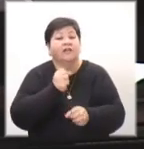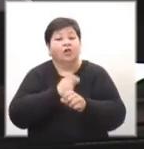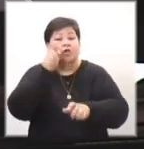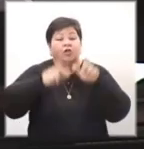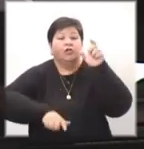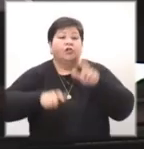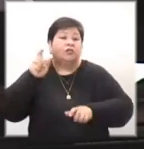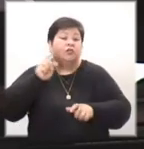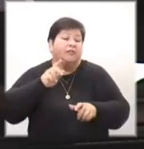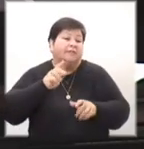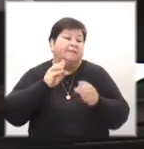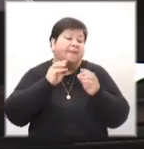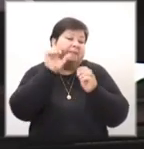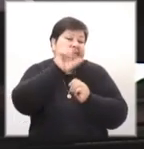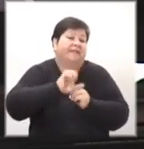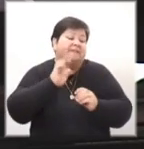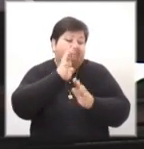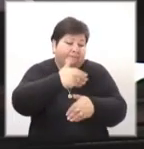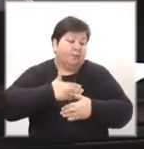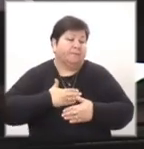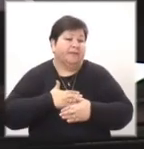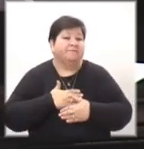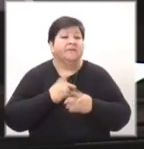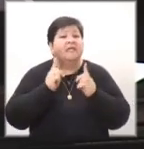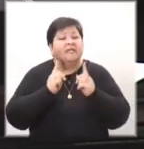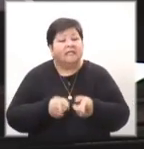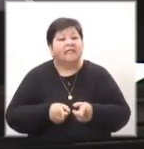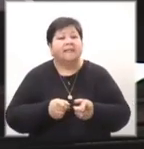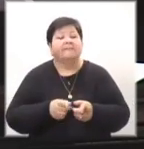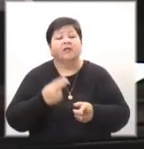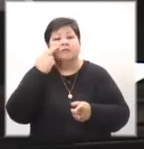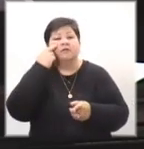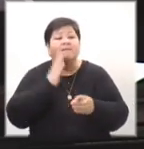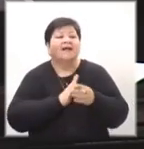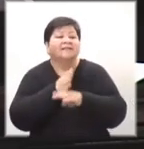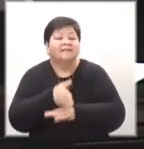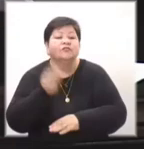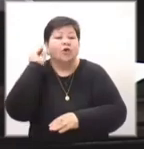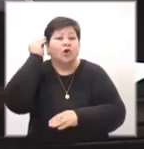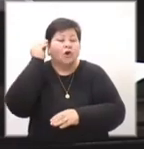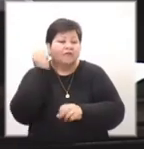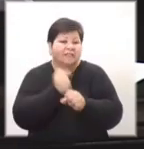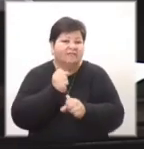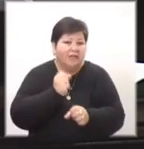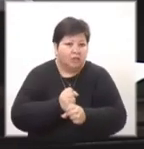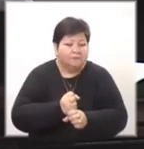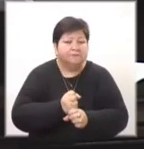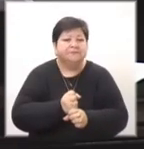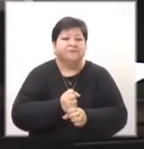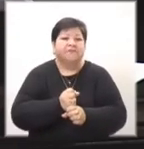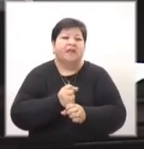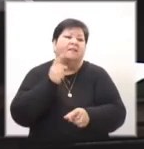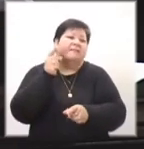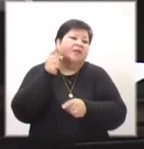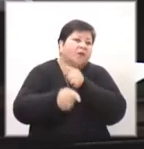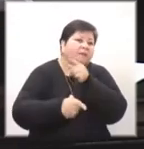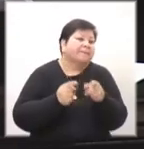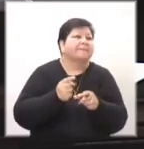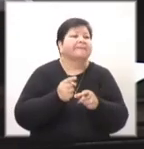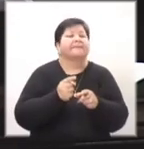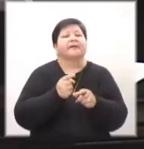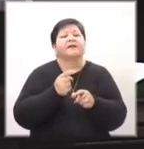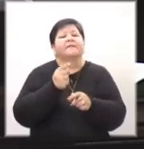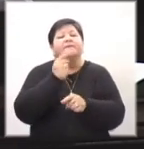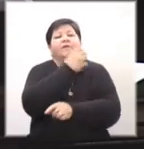del trabajo asalariado, los problemas de acceso que enfrentan los jóvenes, el combate a la pobreza infantil, entre